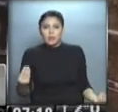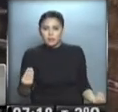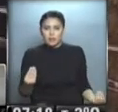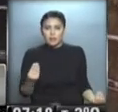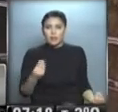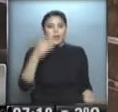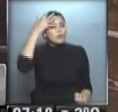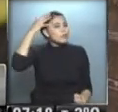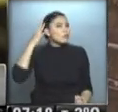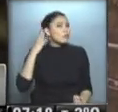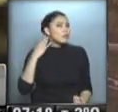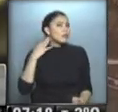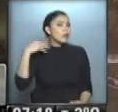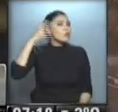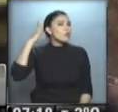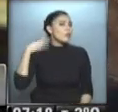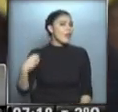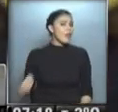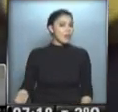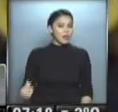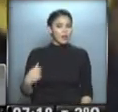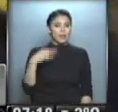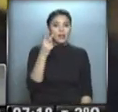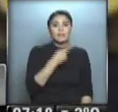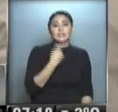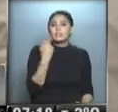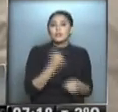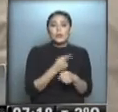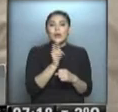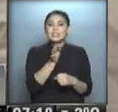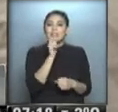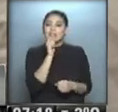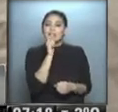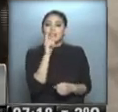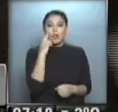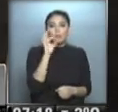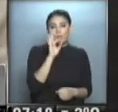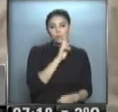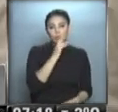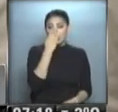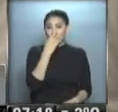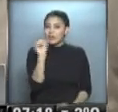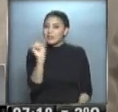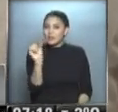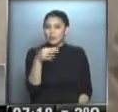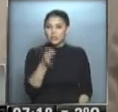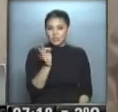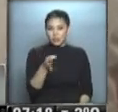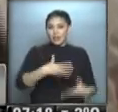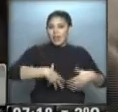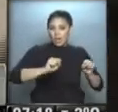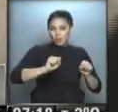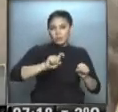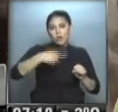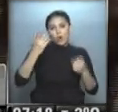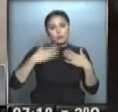La cabellera rubia y larga del joven Laguía, al igual que Luisina, impedía precisarlo. Sin embargo, minutos después, se supo del hallazgo